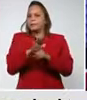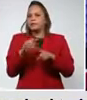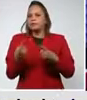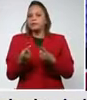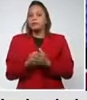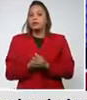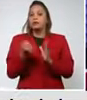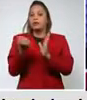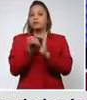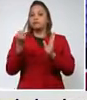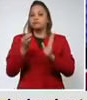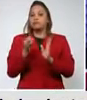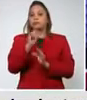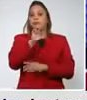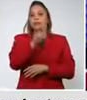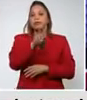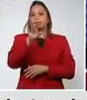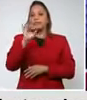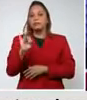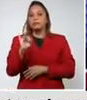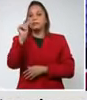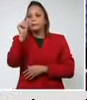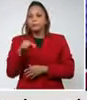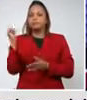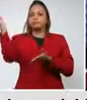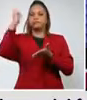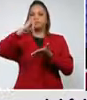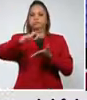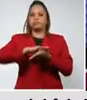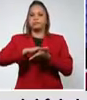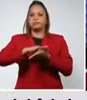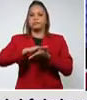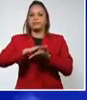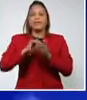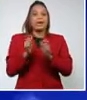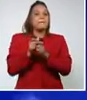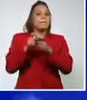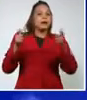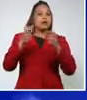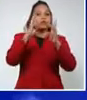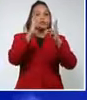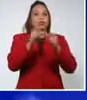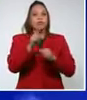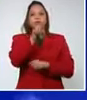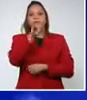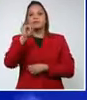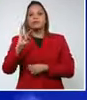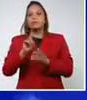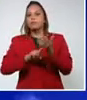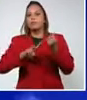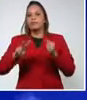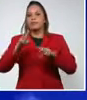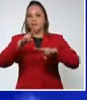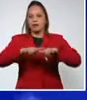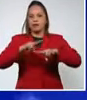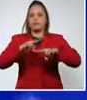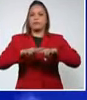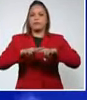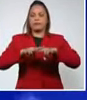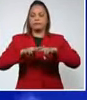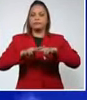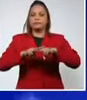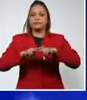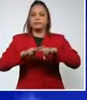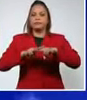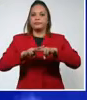diagnostican 27 pacientes importados. El mayor número, 19 de la provincia de La Habana.